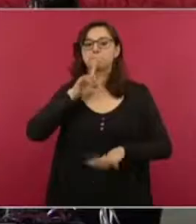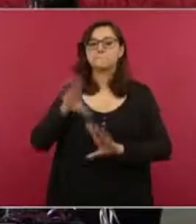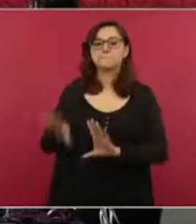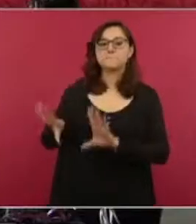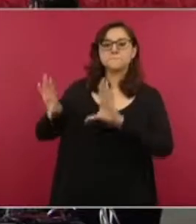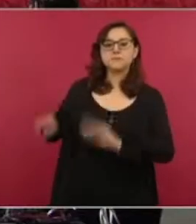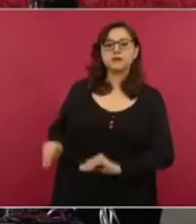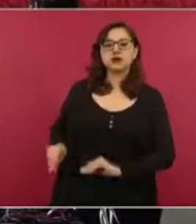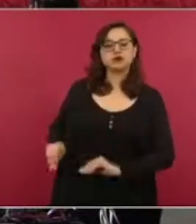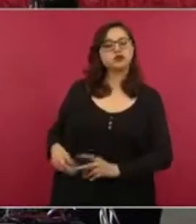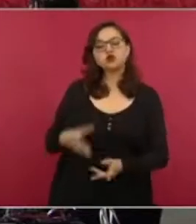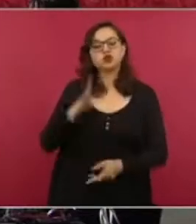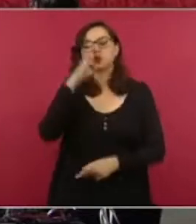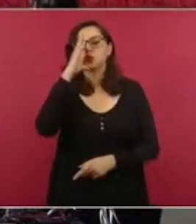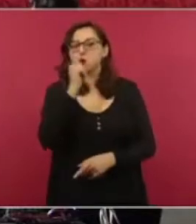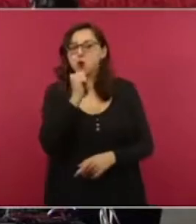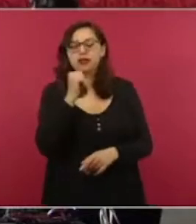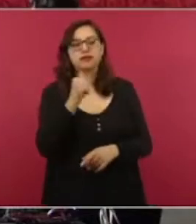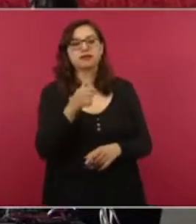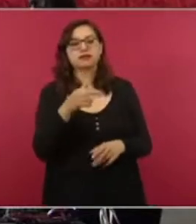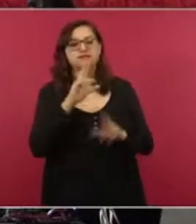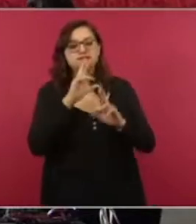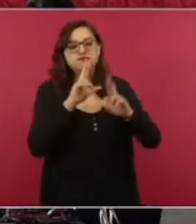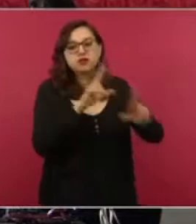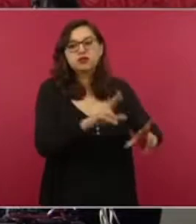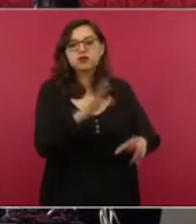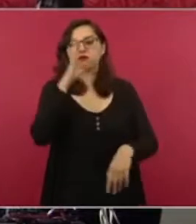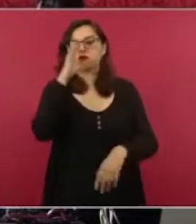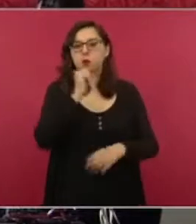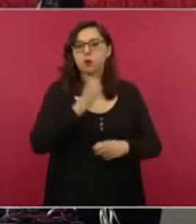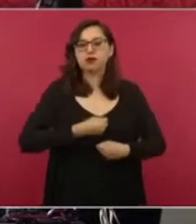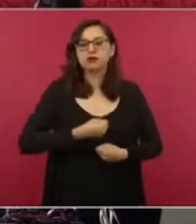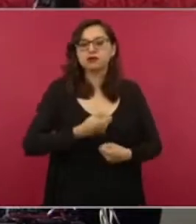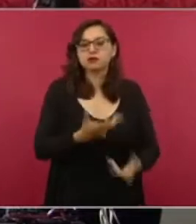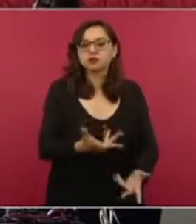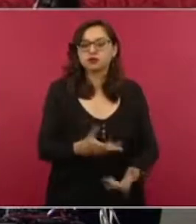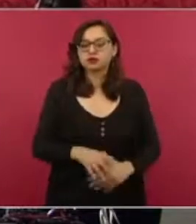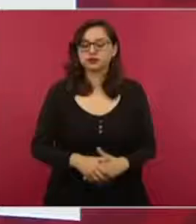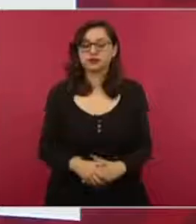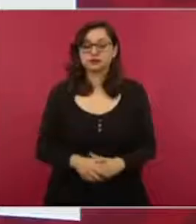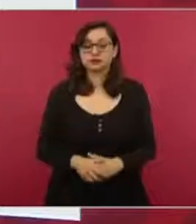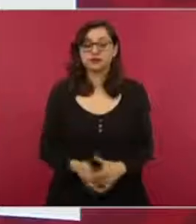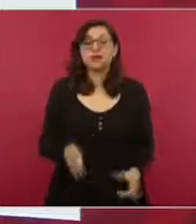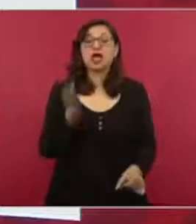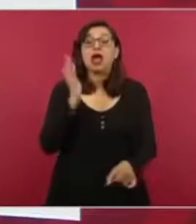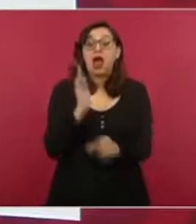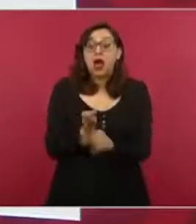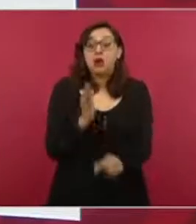de expresarse. Si ahora nos cuesta